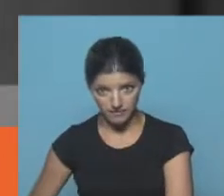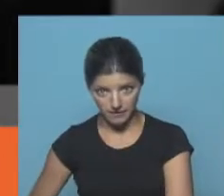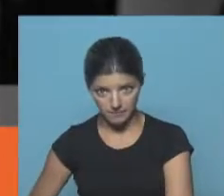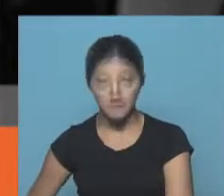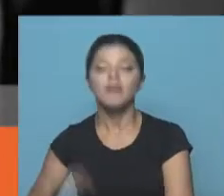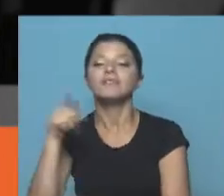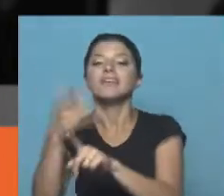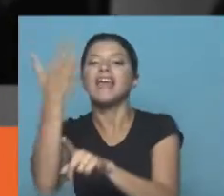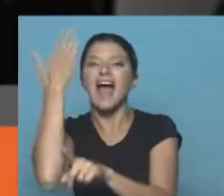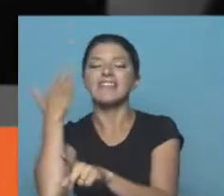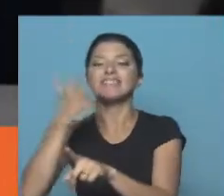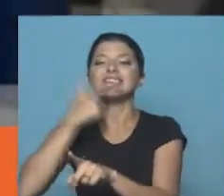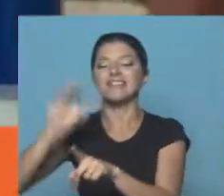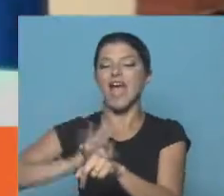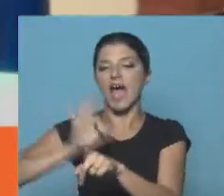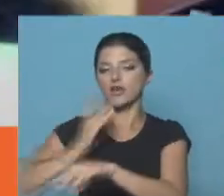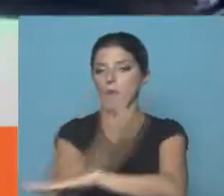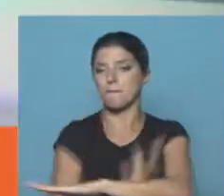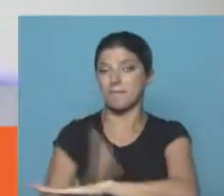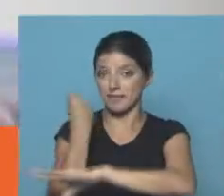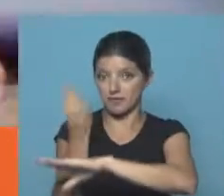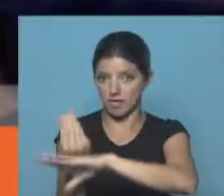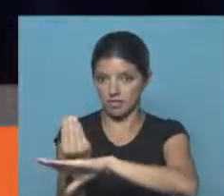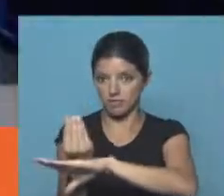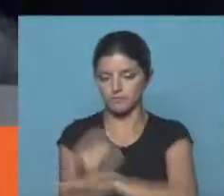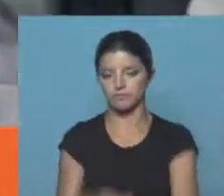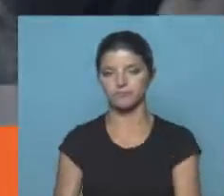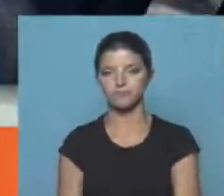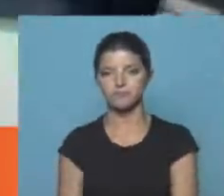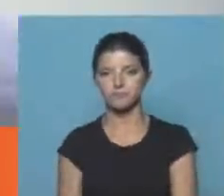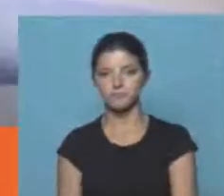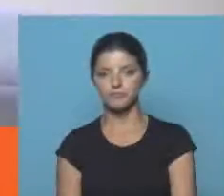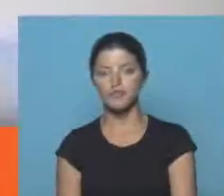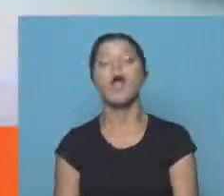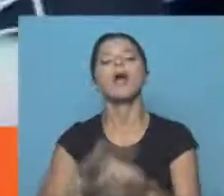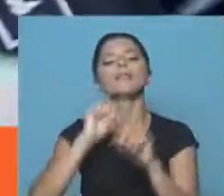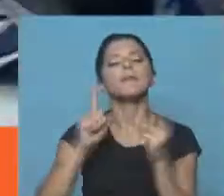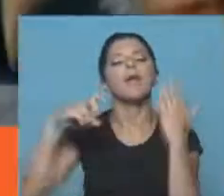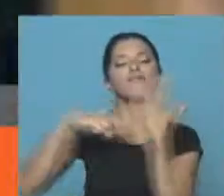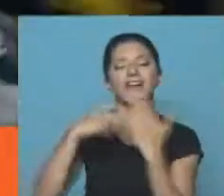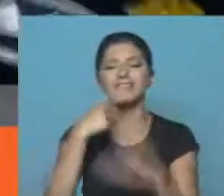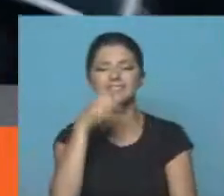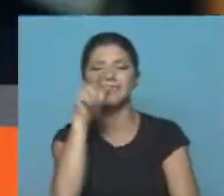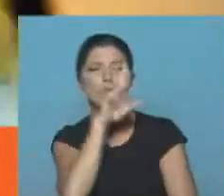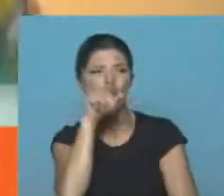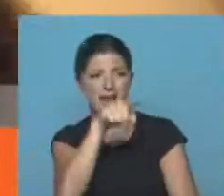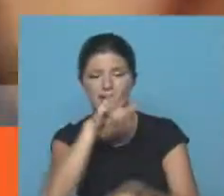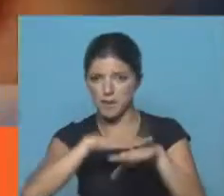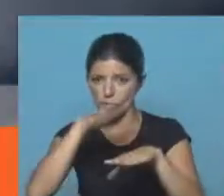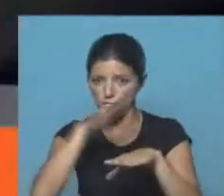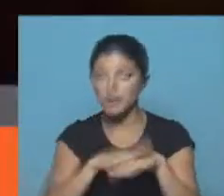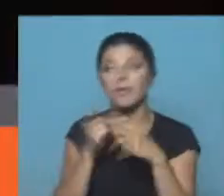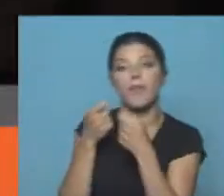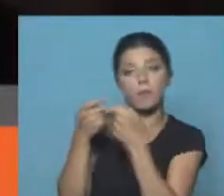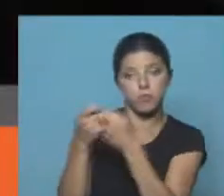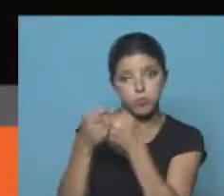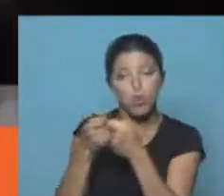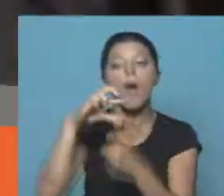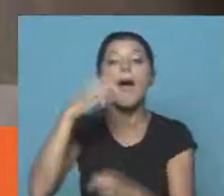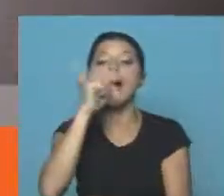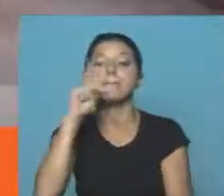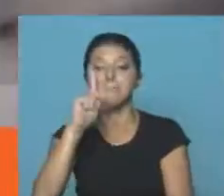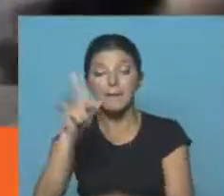dinero aportadas por grandes empresas, entre ellas las poderosas Samsung y Hyundai. Las donaciones, que serían